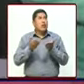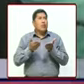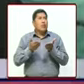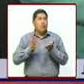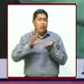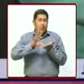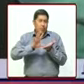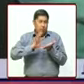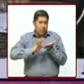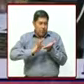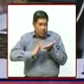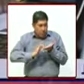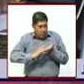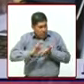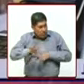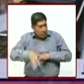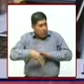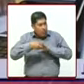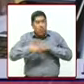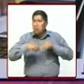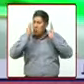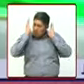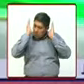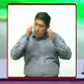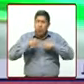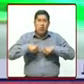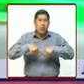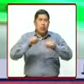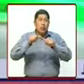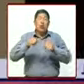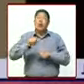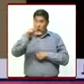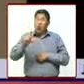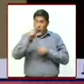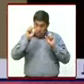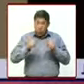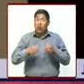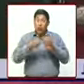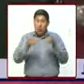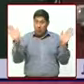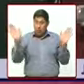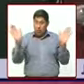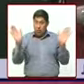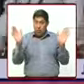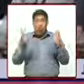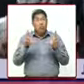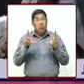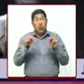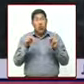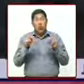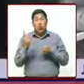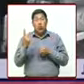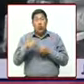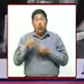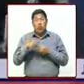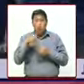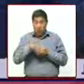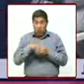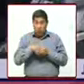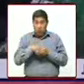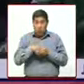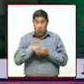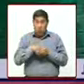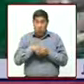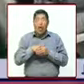empadronamiento biométrico tenemos nosotros la atención permanente. A partir del próximo lunes va a estar el empadronamiento permanente, pero no van a poder participar de las próximas